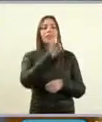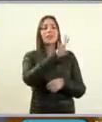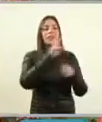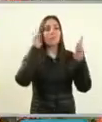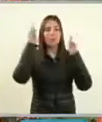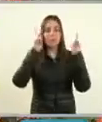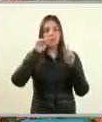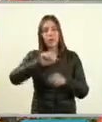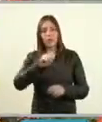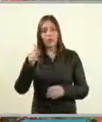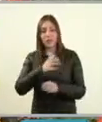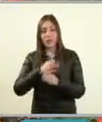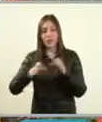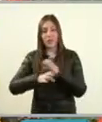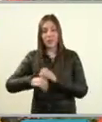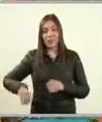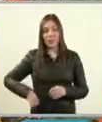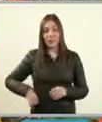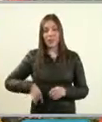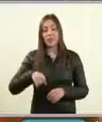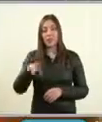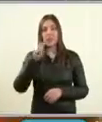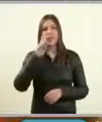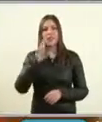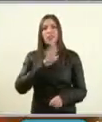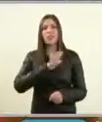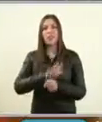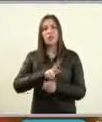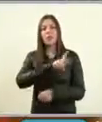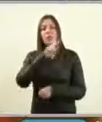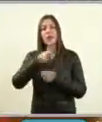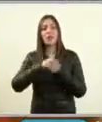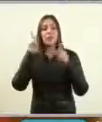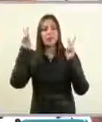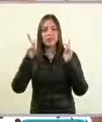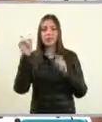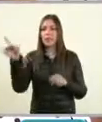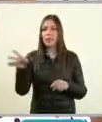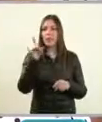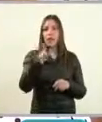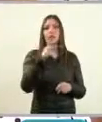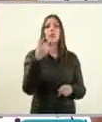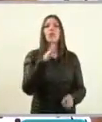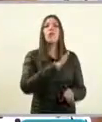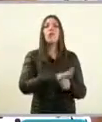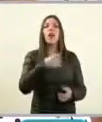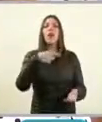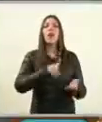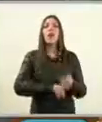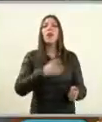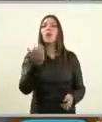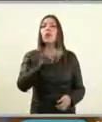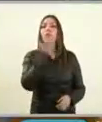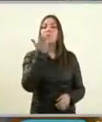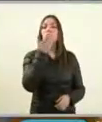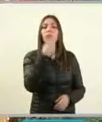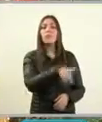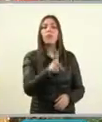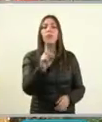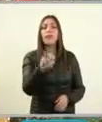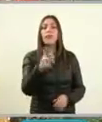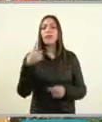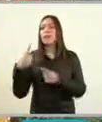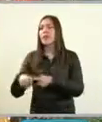bien interesante es que no solamente vamos a poder ver qué países ha ido visitando, sino cuáles son las tradiciones decembrinas de